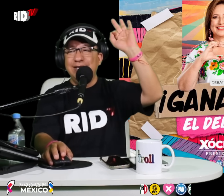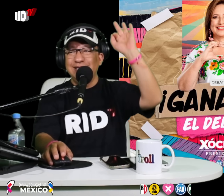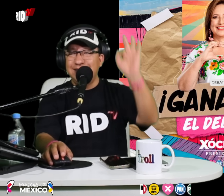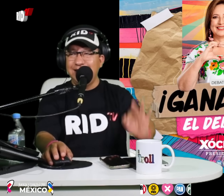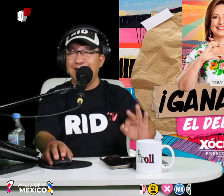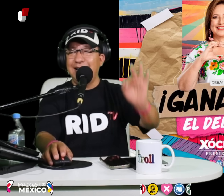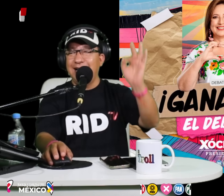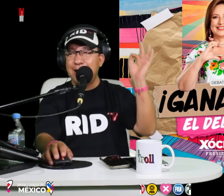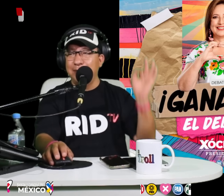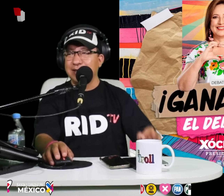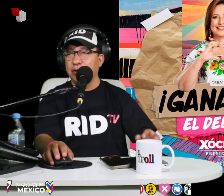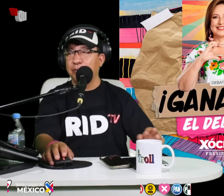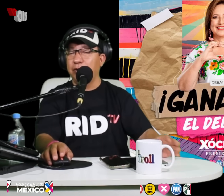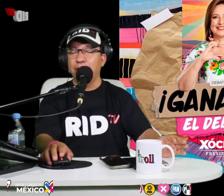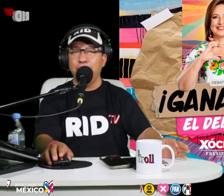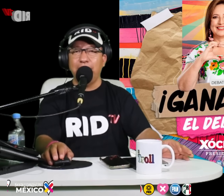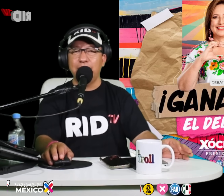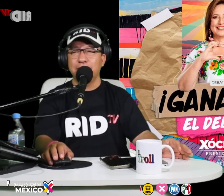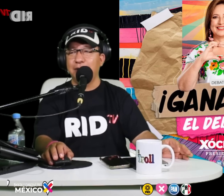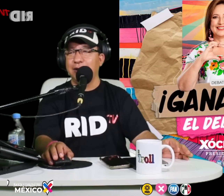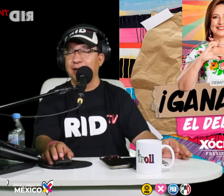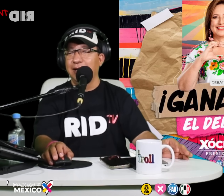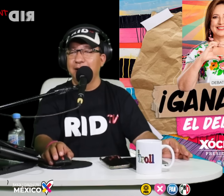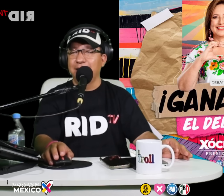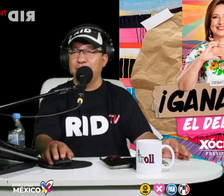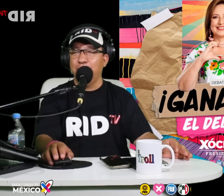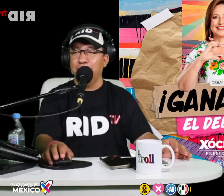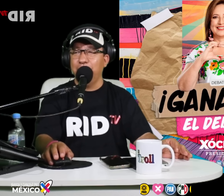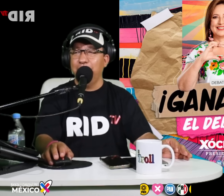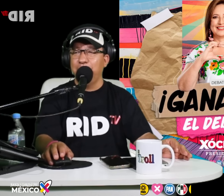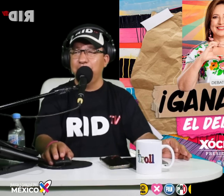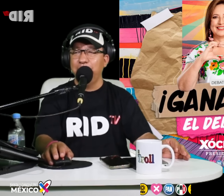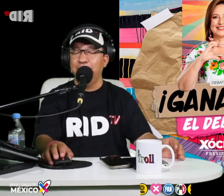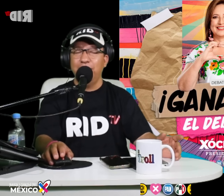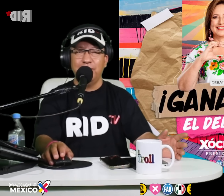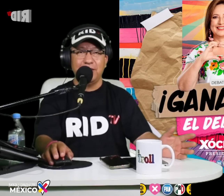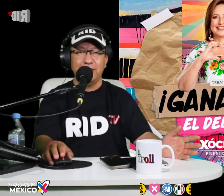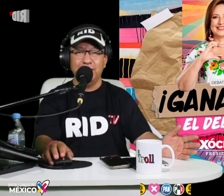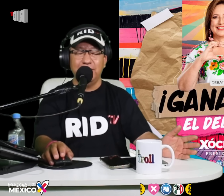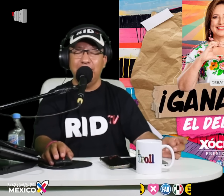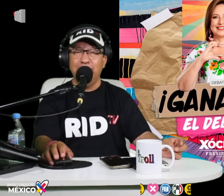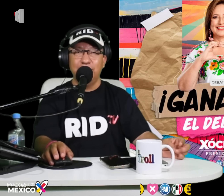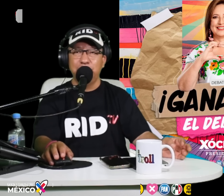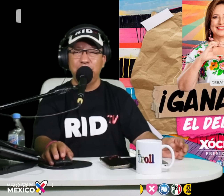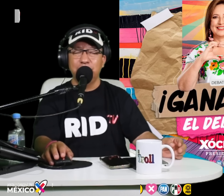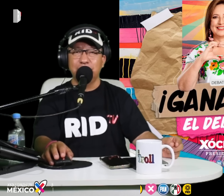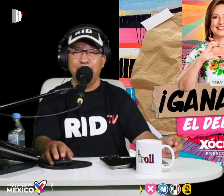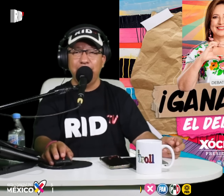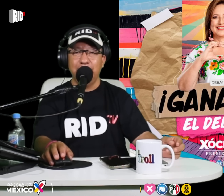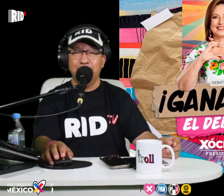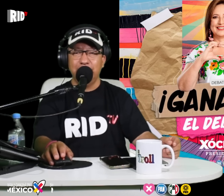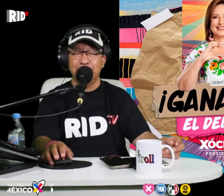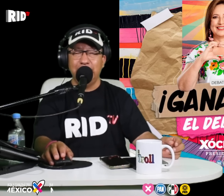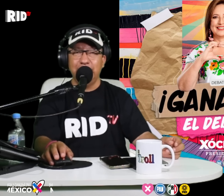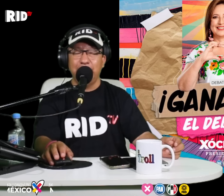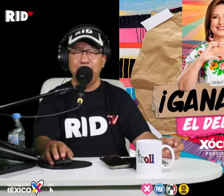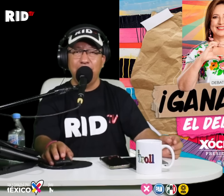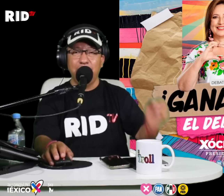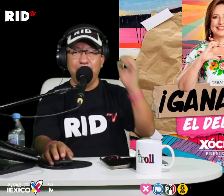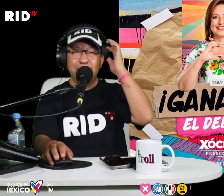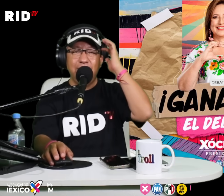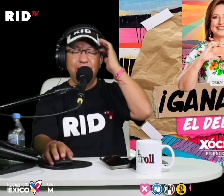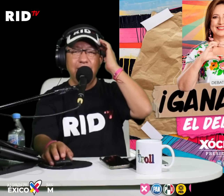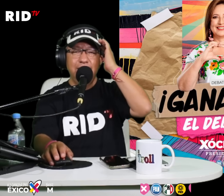gusta coinciden en la mesa de opinión con Carlos lored recuerdo el primer V que a los minutos de haber